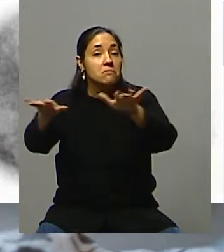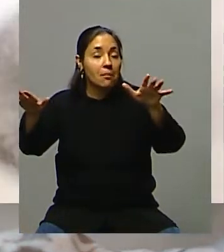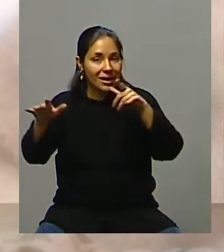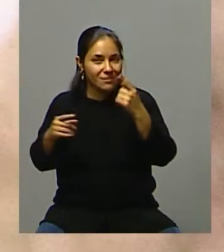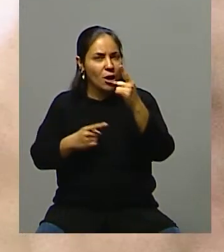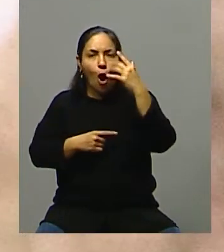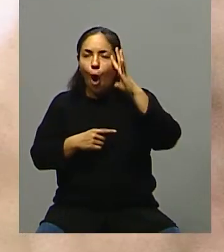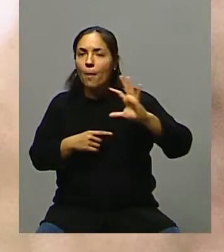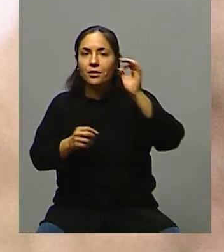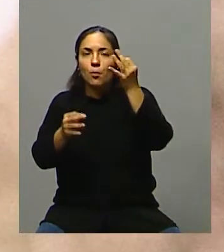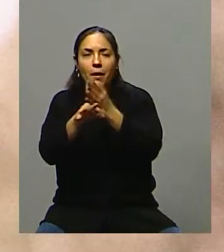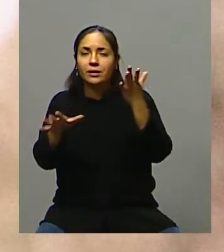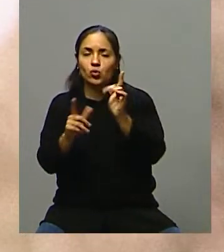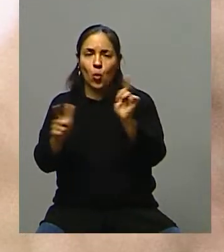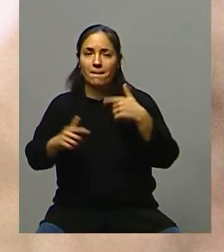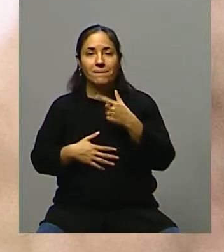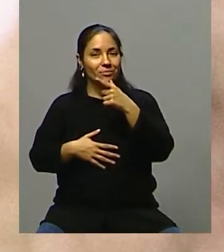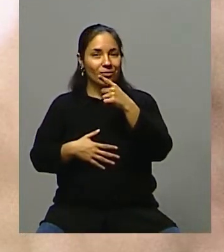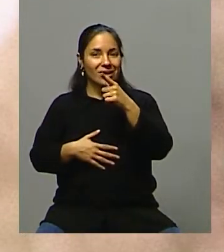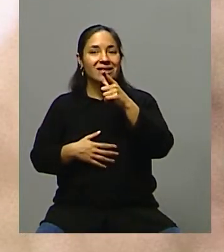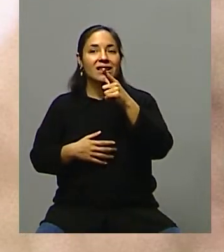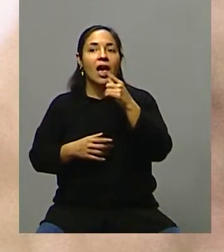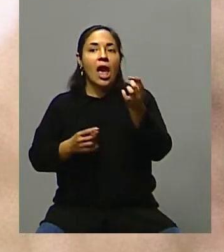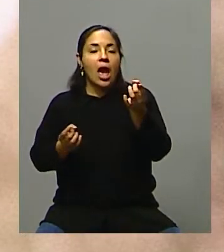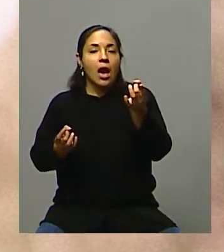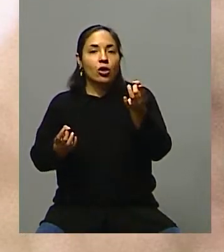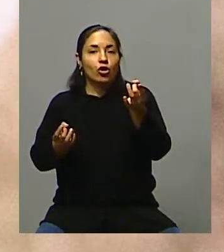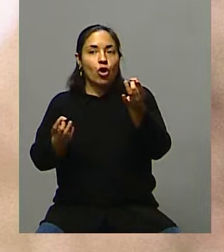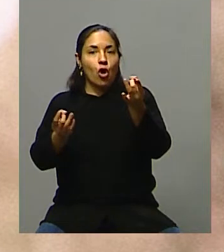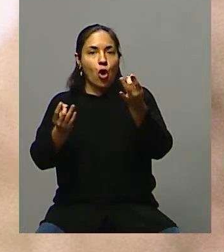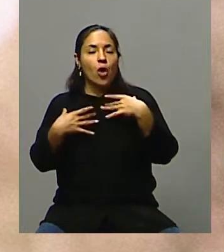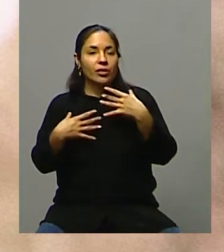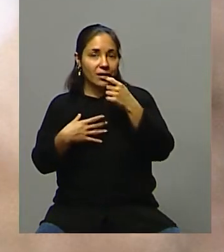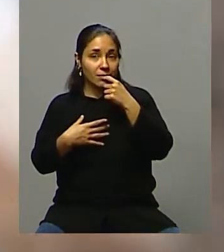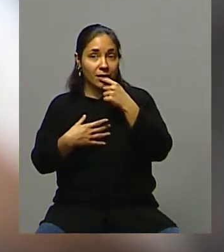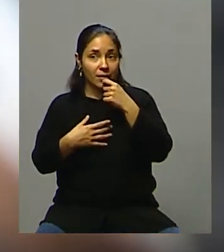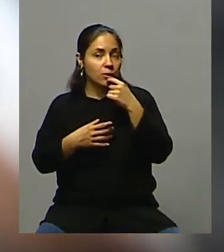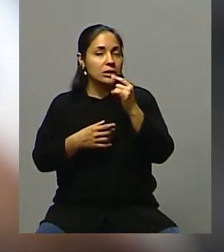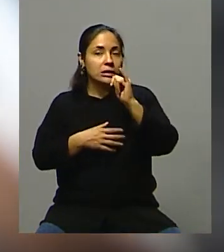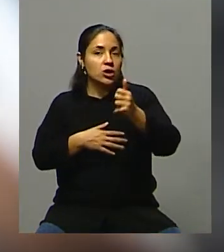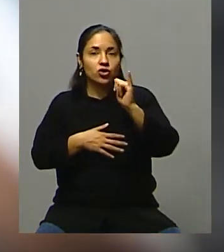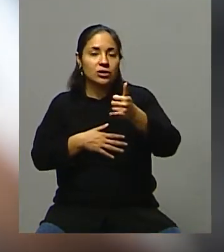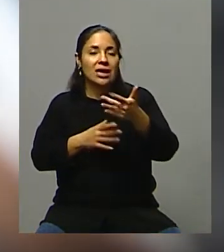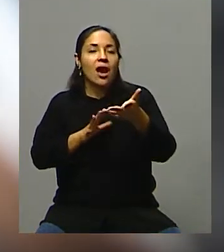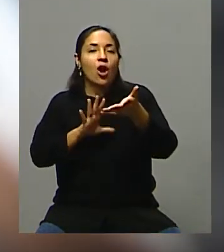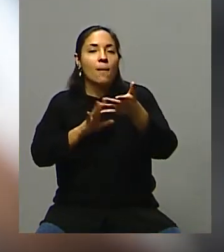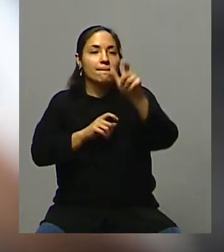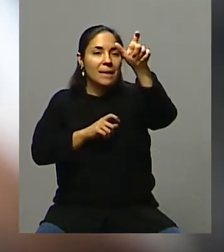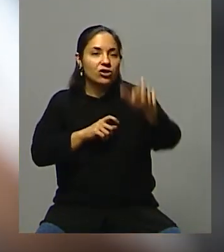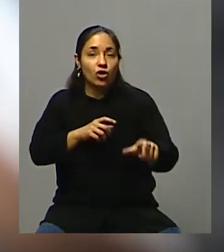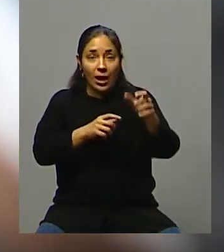que para contagiarse de esa viruela tenemos que tener un contacto íntimo y estrecho con la otra persona, ¿sí? O sea, no es que